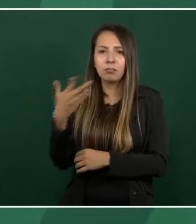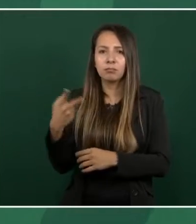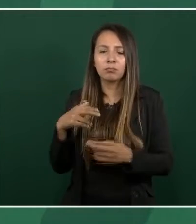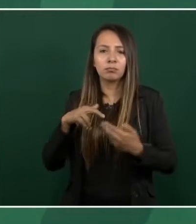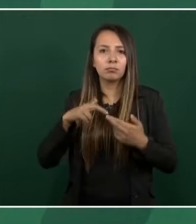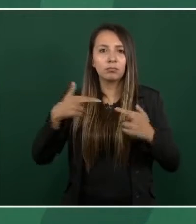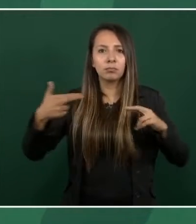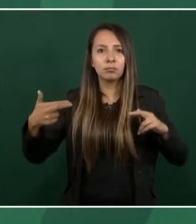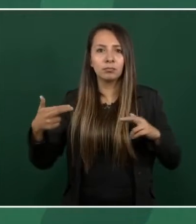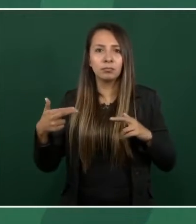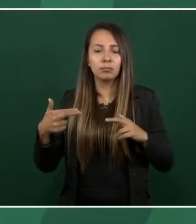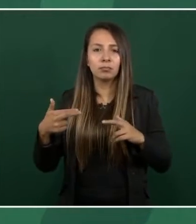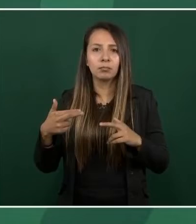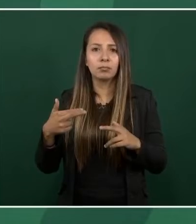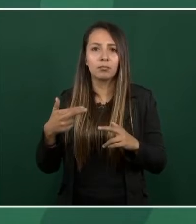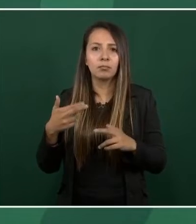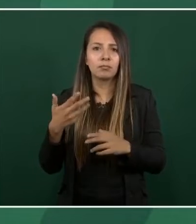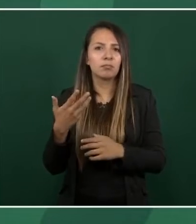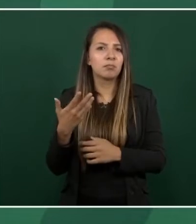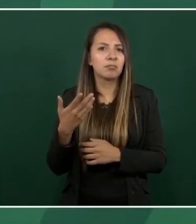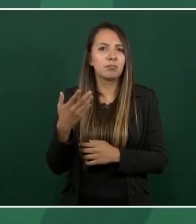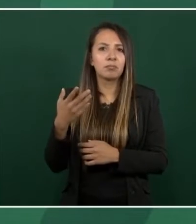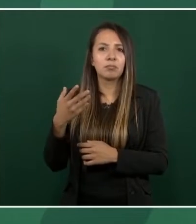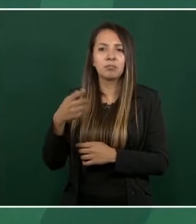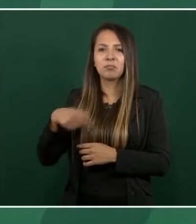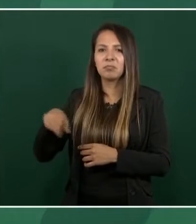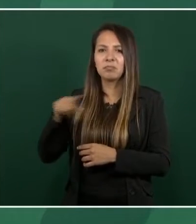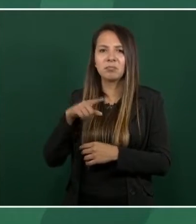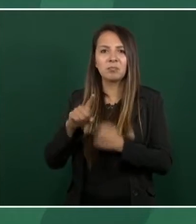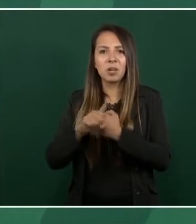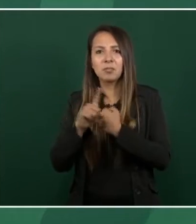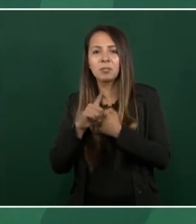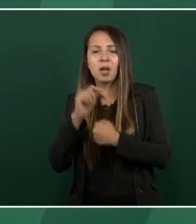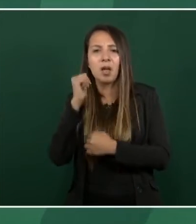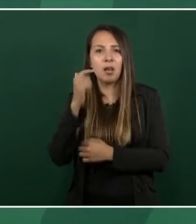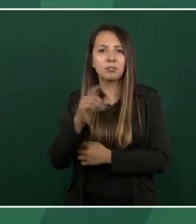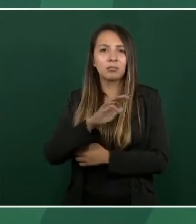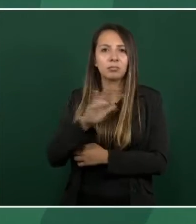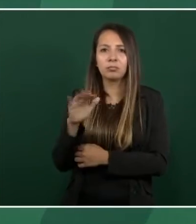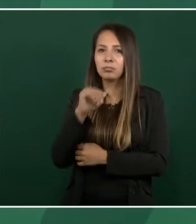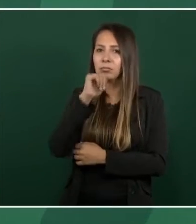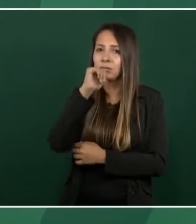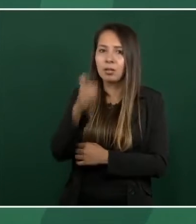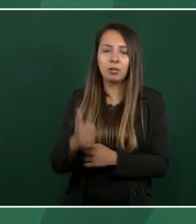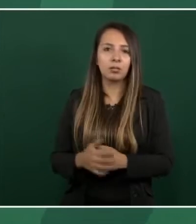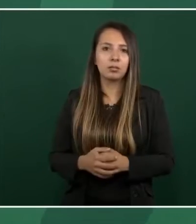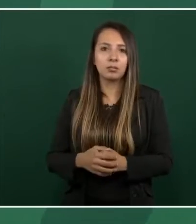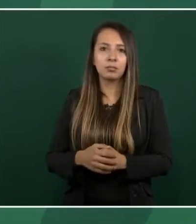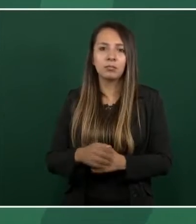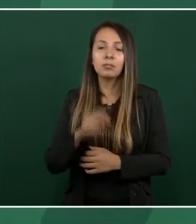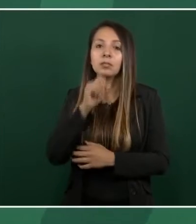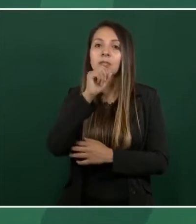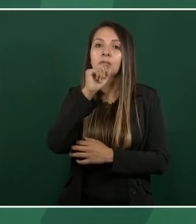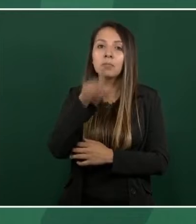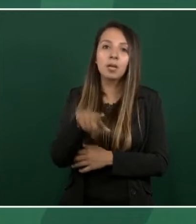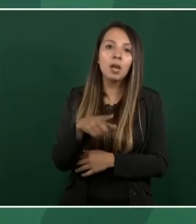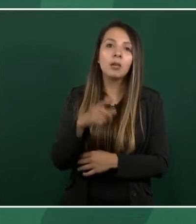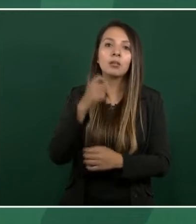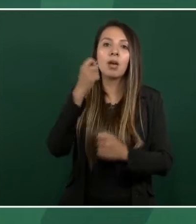Y no tenemos ningún conflicto. Hay también quienes